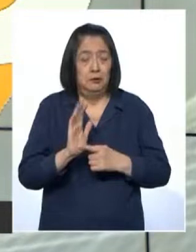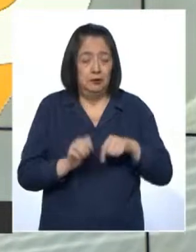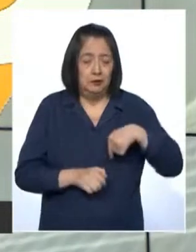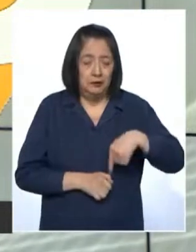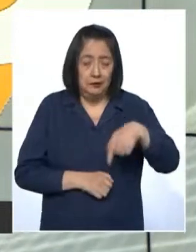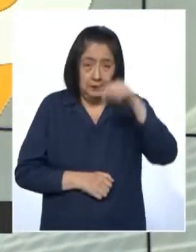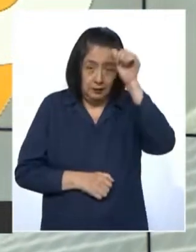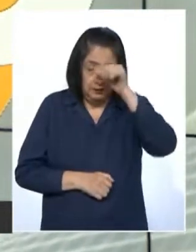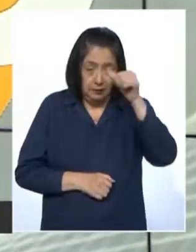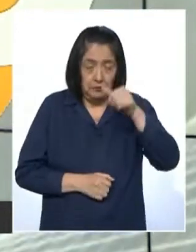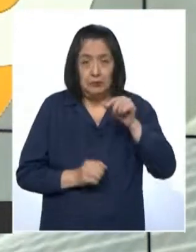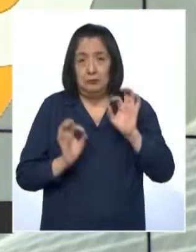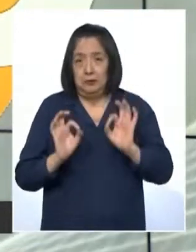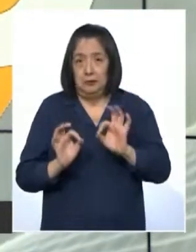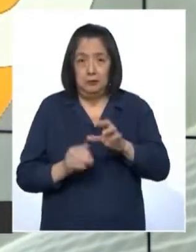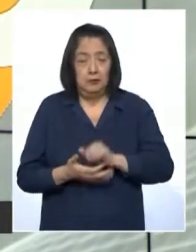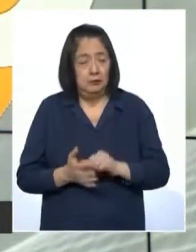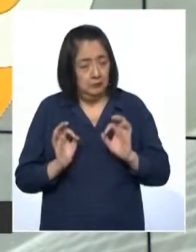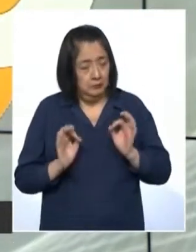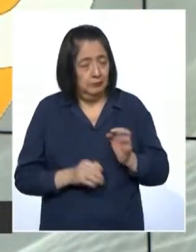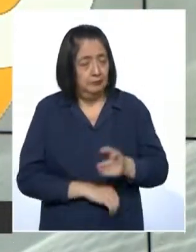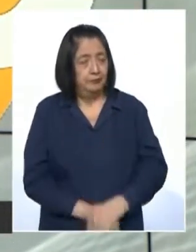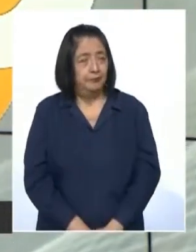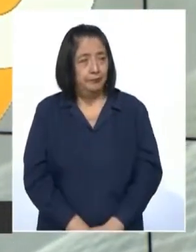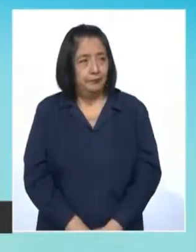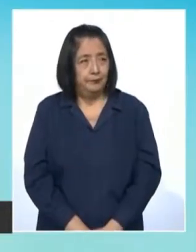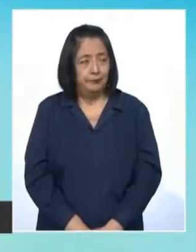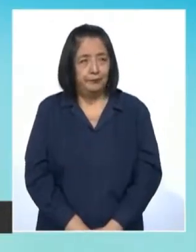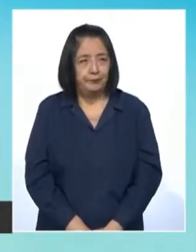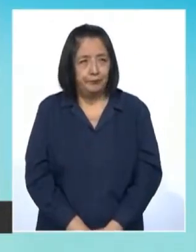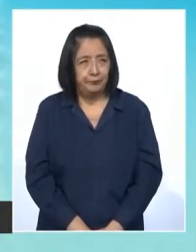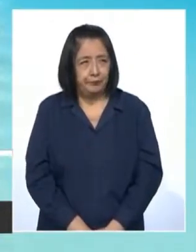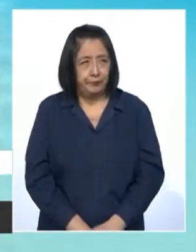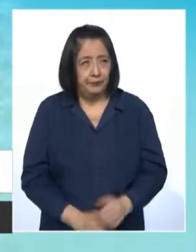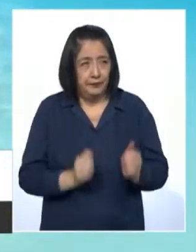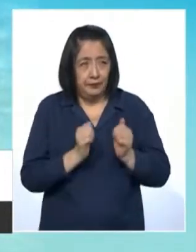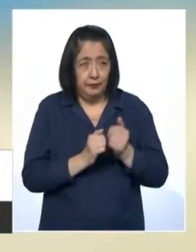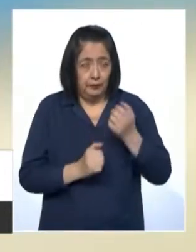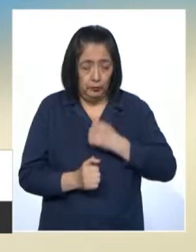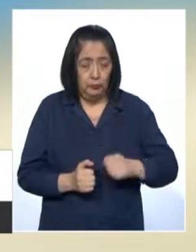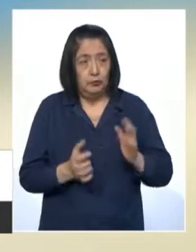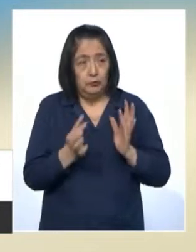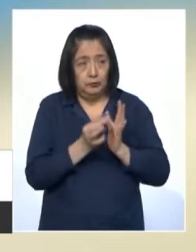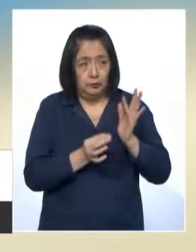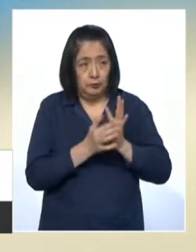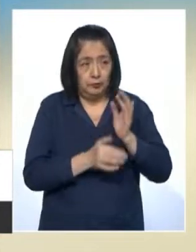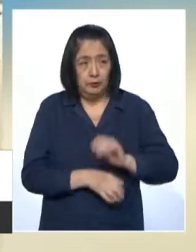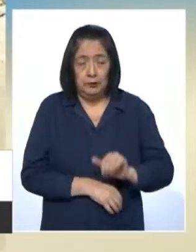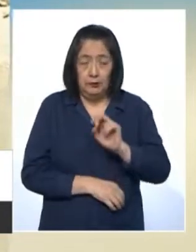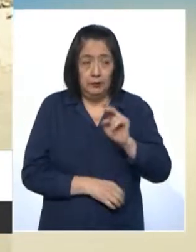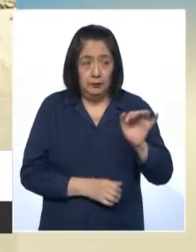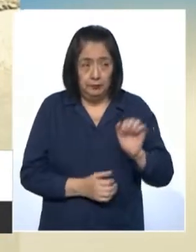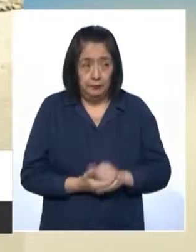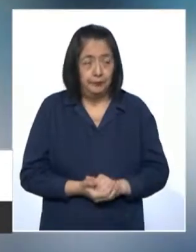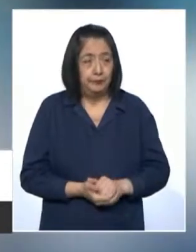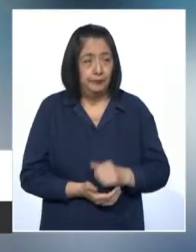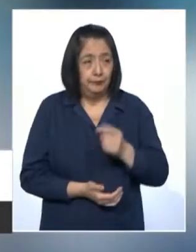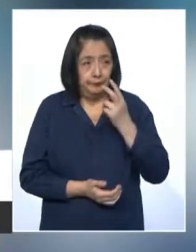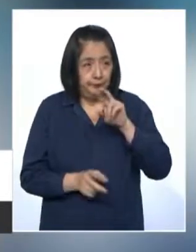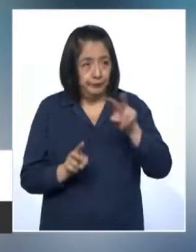este domingo a lo grande, como corresponde. Al lado de sus hijos y su esposa Antonella Rocuso.